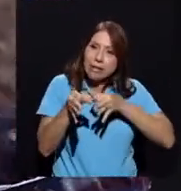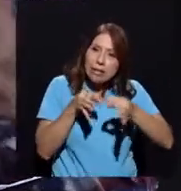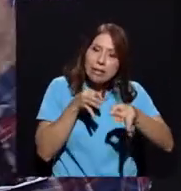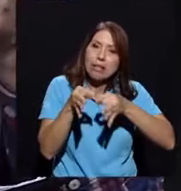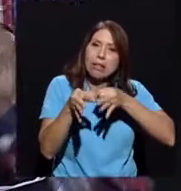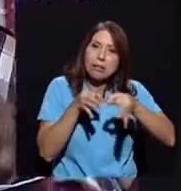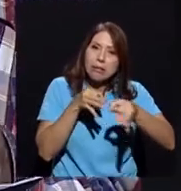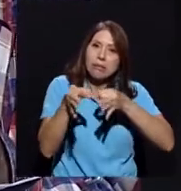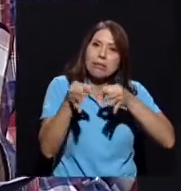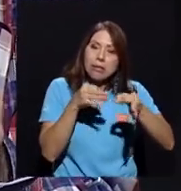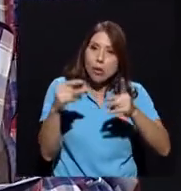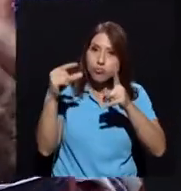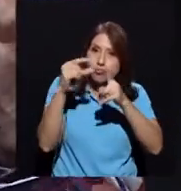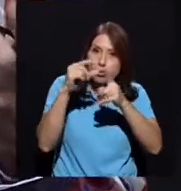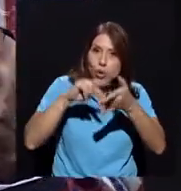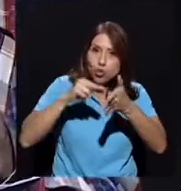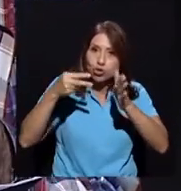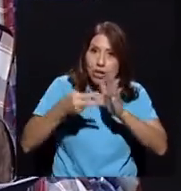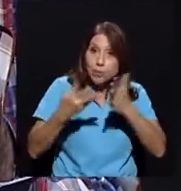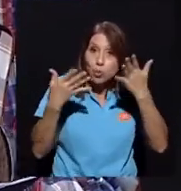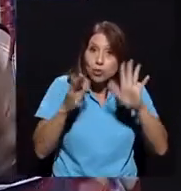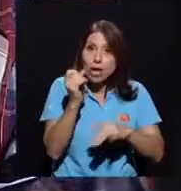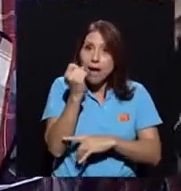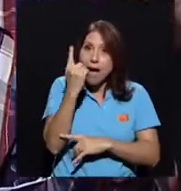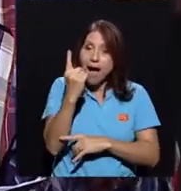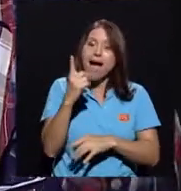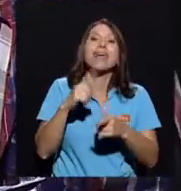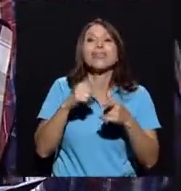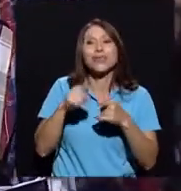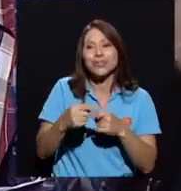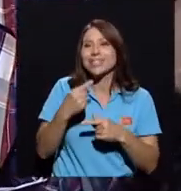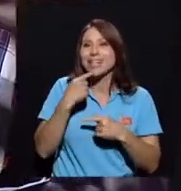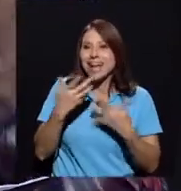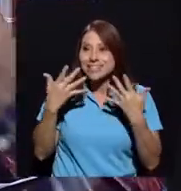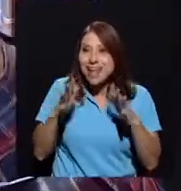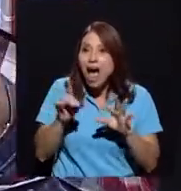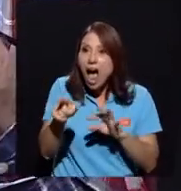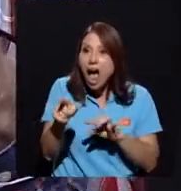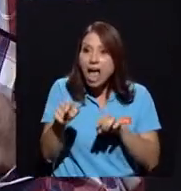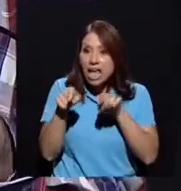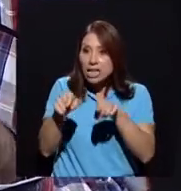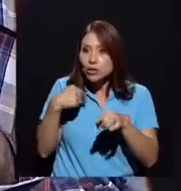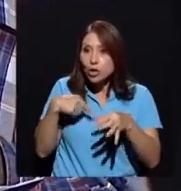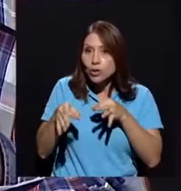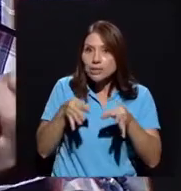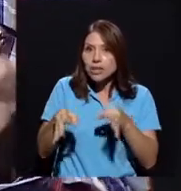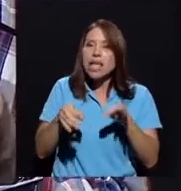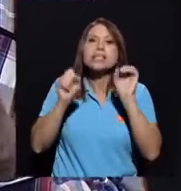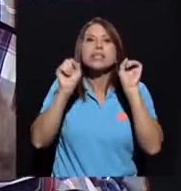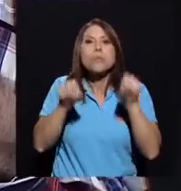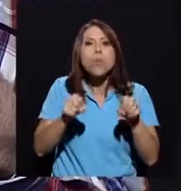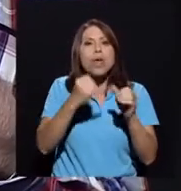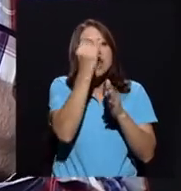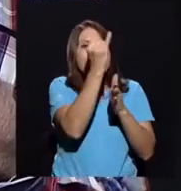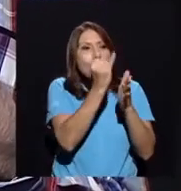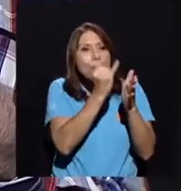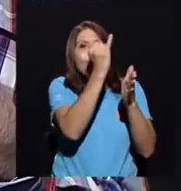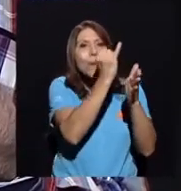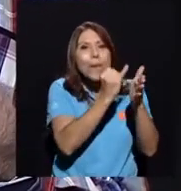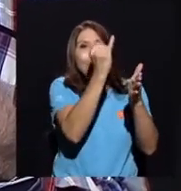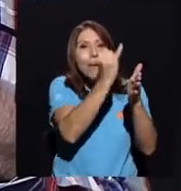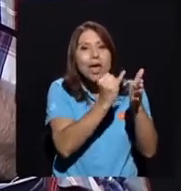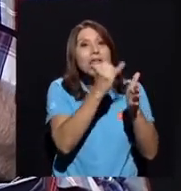el sentido del concepto entonces dígales ok esto se puede graficar así y los dibujitos se vuelven muy